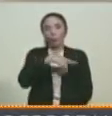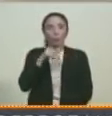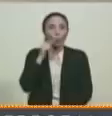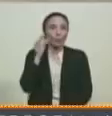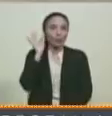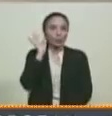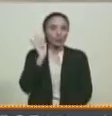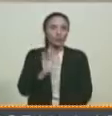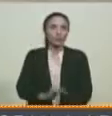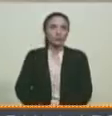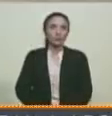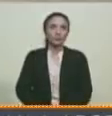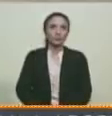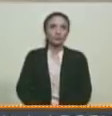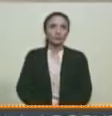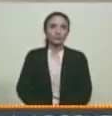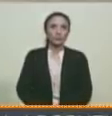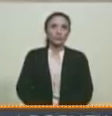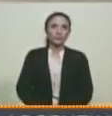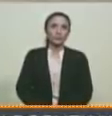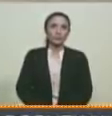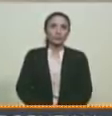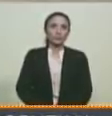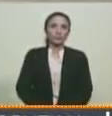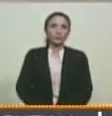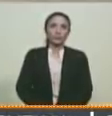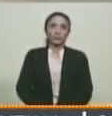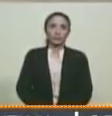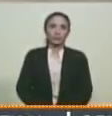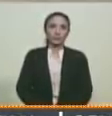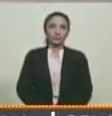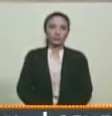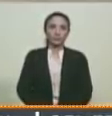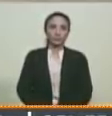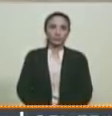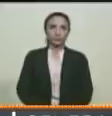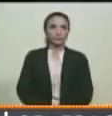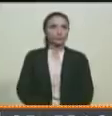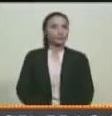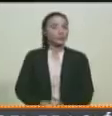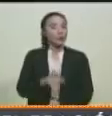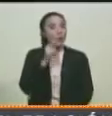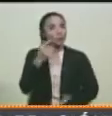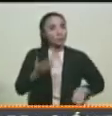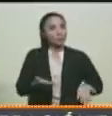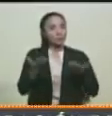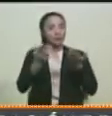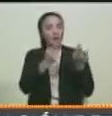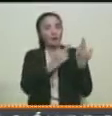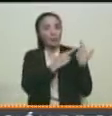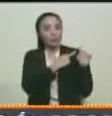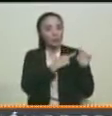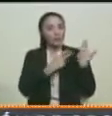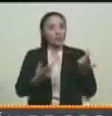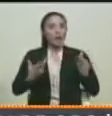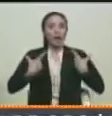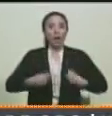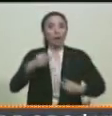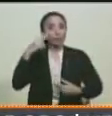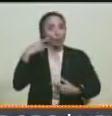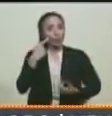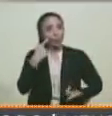pueblo. Yo encargo al profe, hiperquinético, activo,